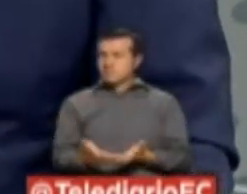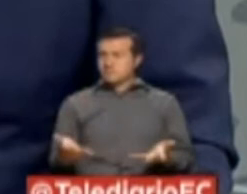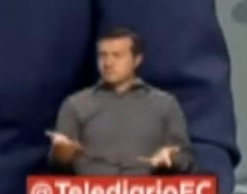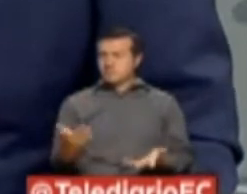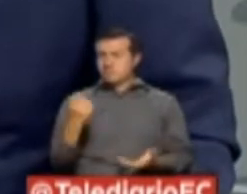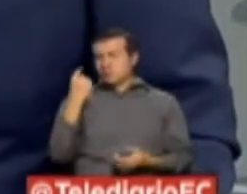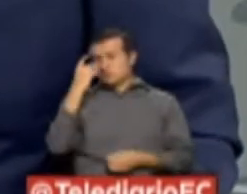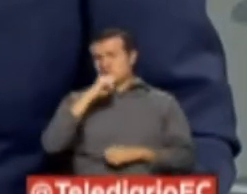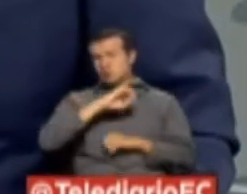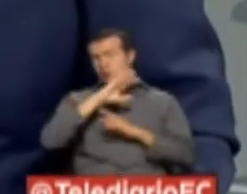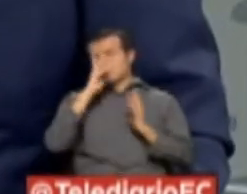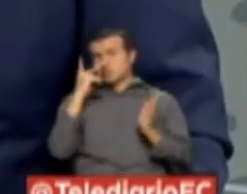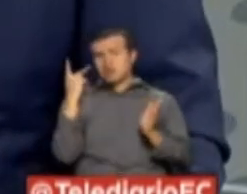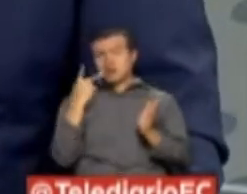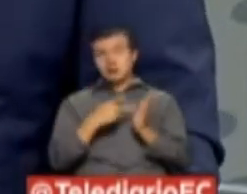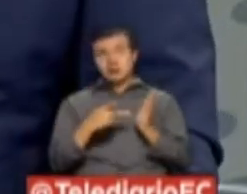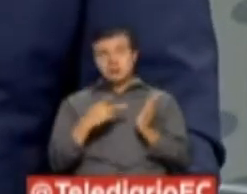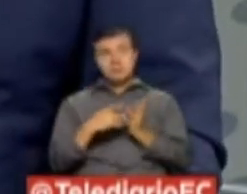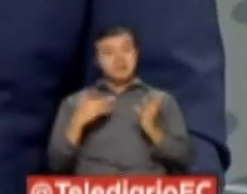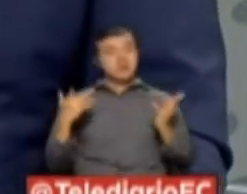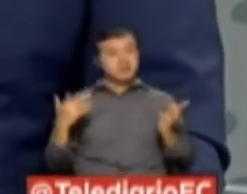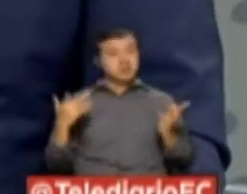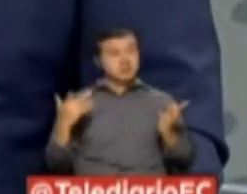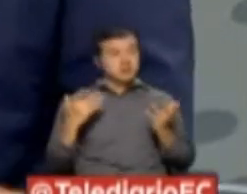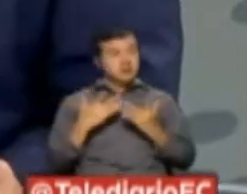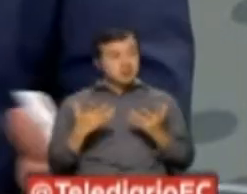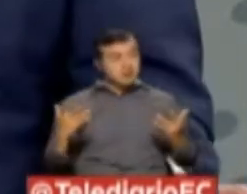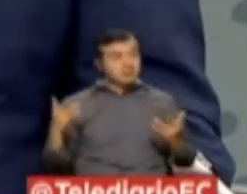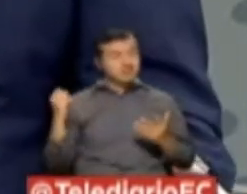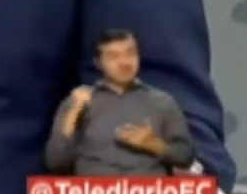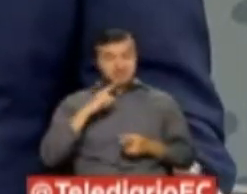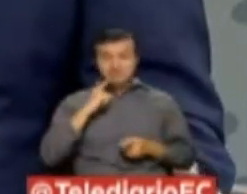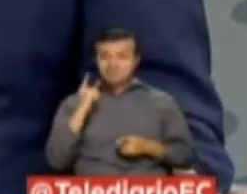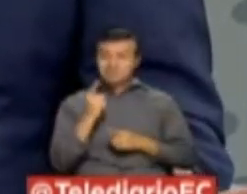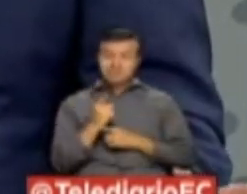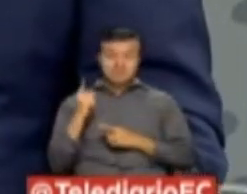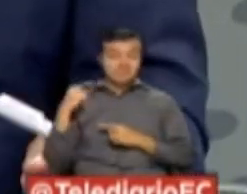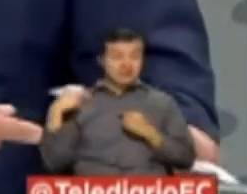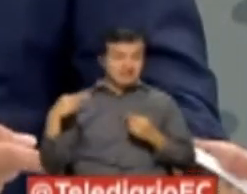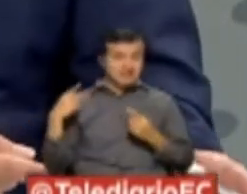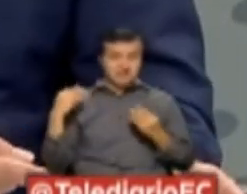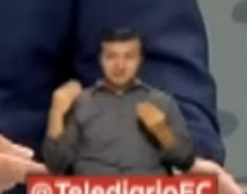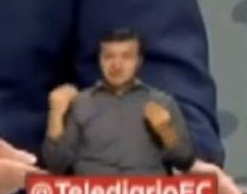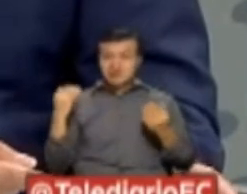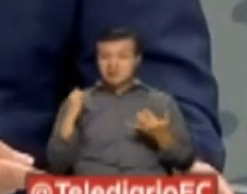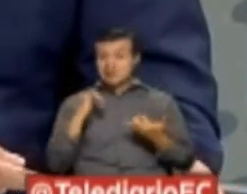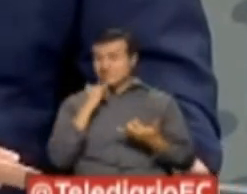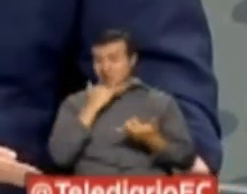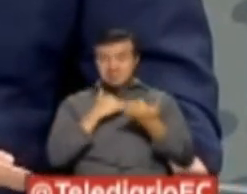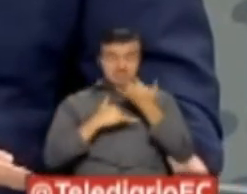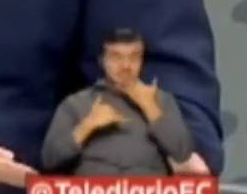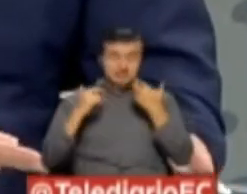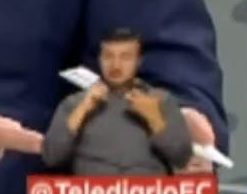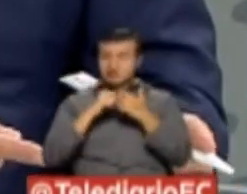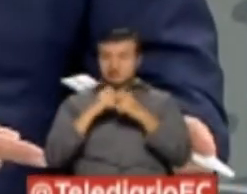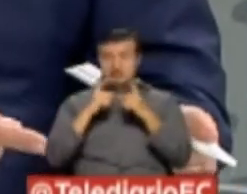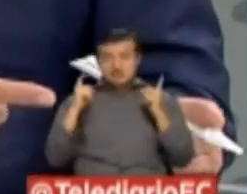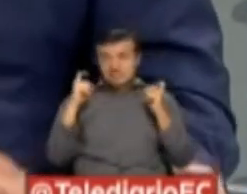permita saber qué fue lo que ocurrió porque eso nos da una idea de lo que está ocurriendo cotidianamente en este caso